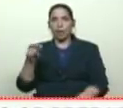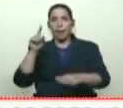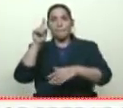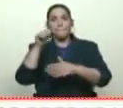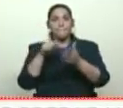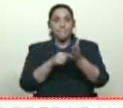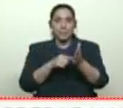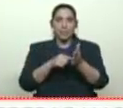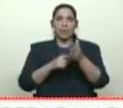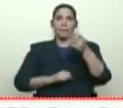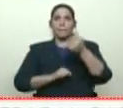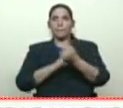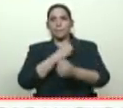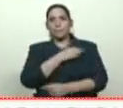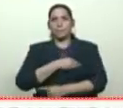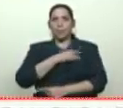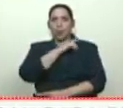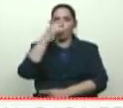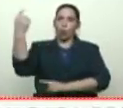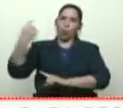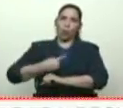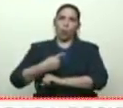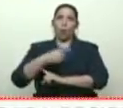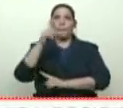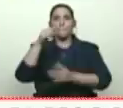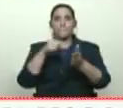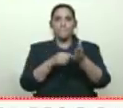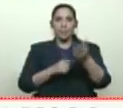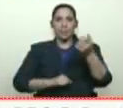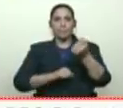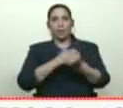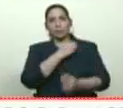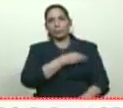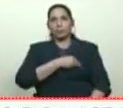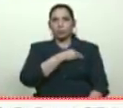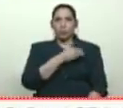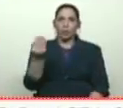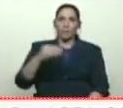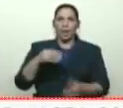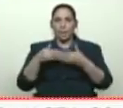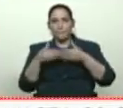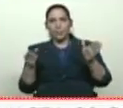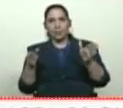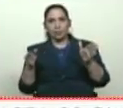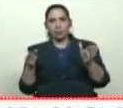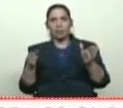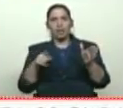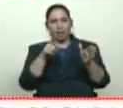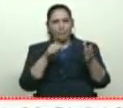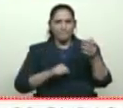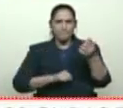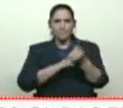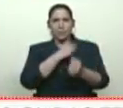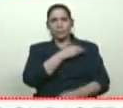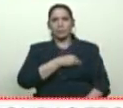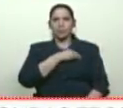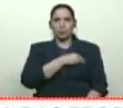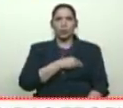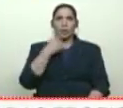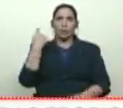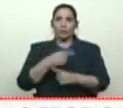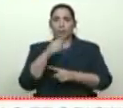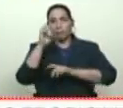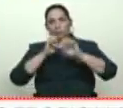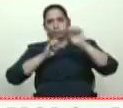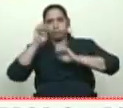ha ordenado abrir 1.000 bases de misiones más. Estas bases de misiones tienen que ver con el levantamiento que estamos